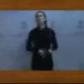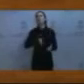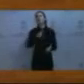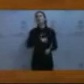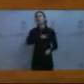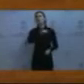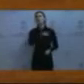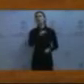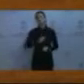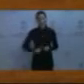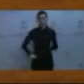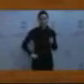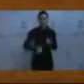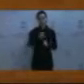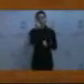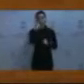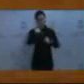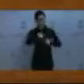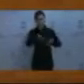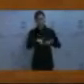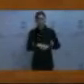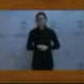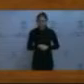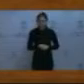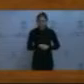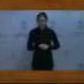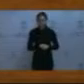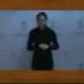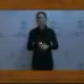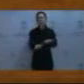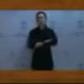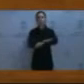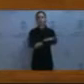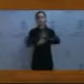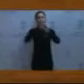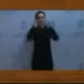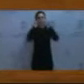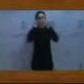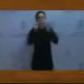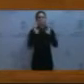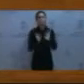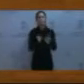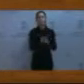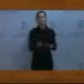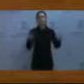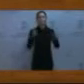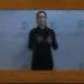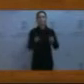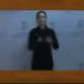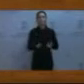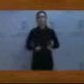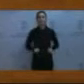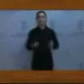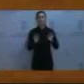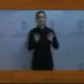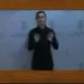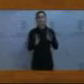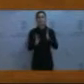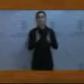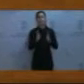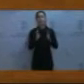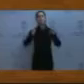aprueben los presupuestos generales del Estado. El Ministerio de Educación lleva insistentemente repitiendo que estamos en tiempos de